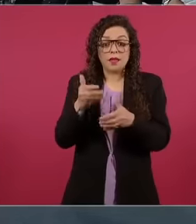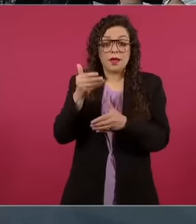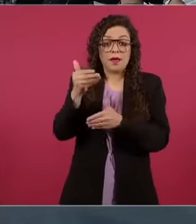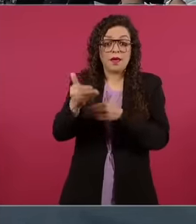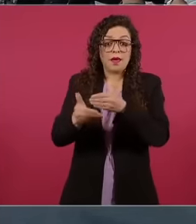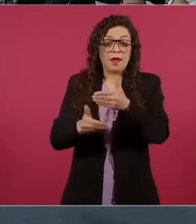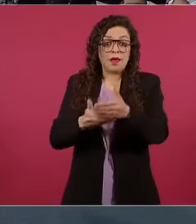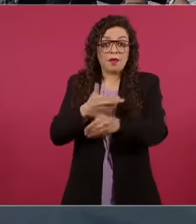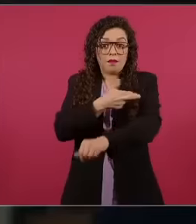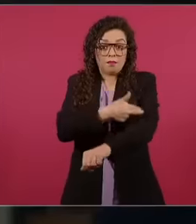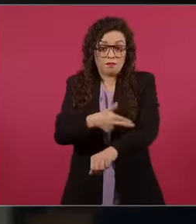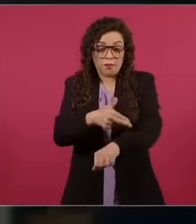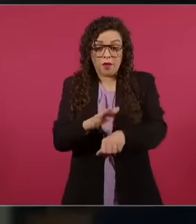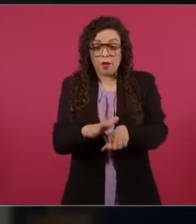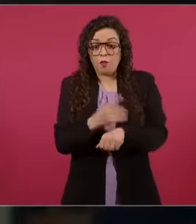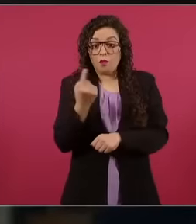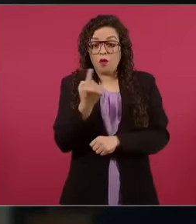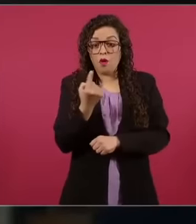Lainez o cómo se llama,